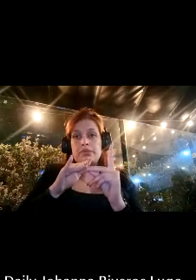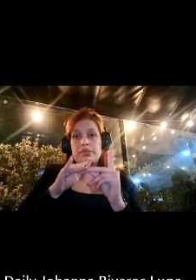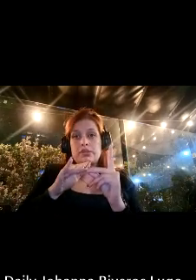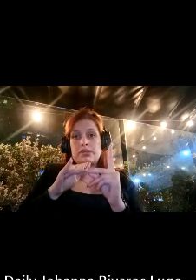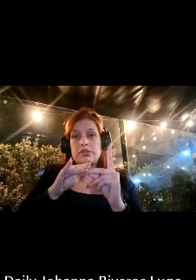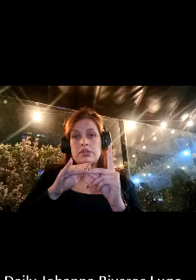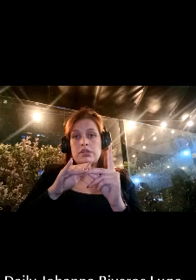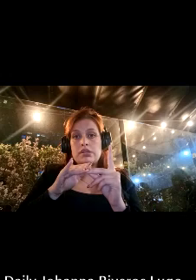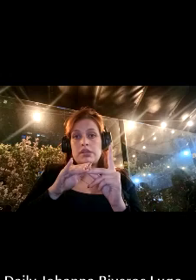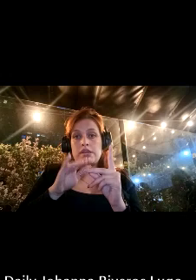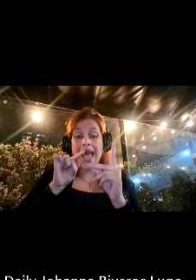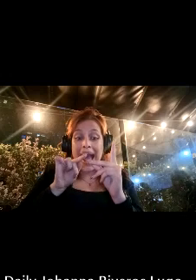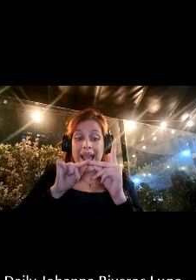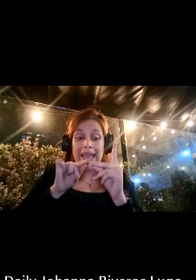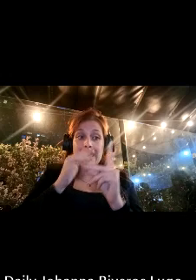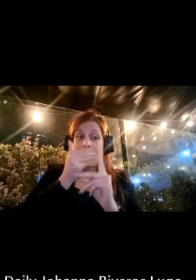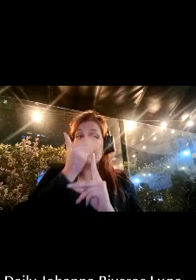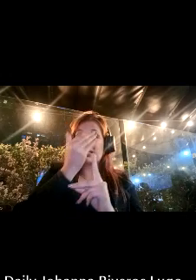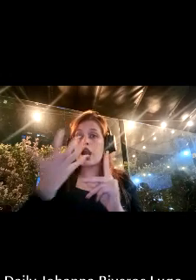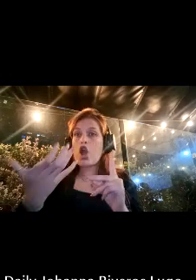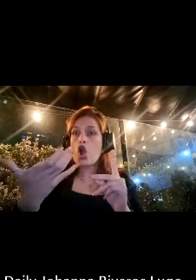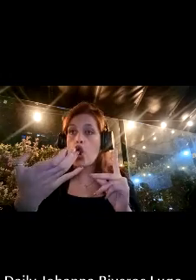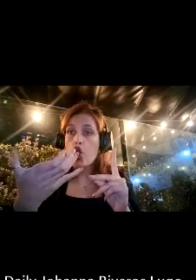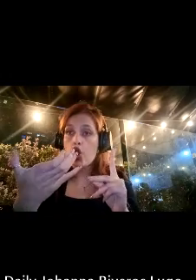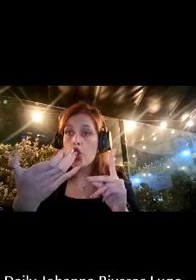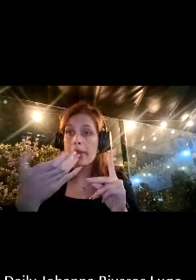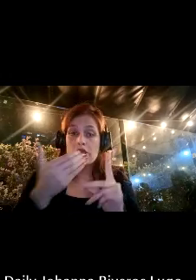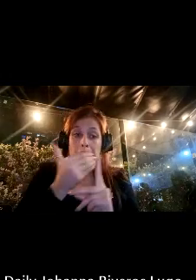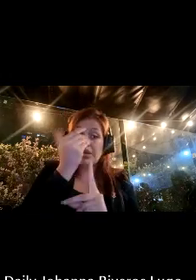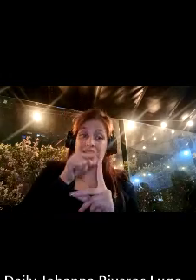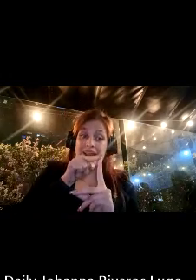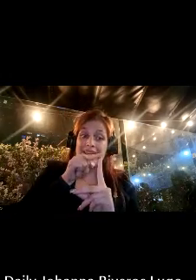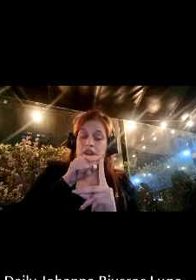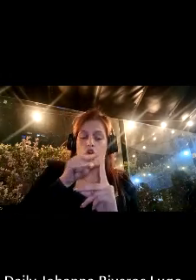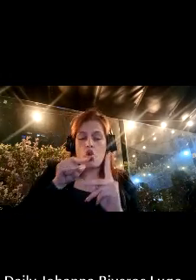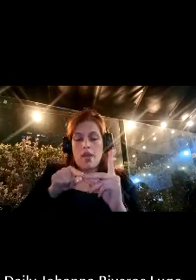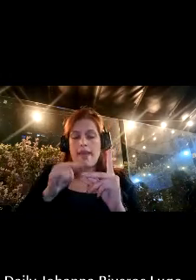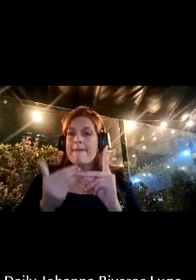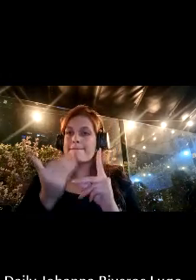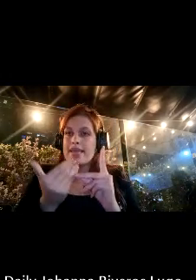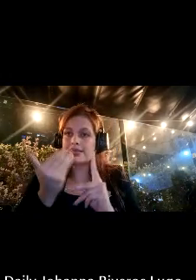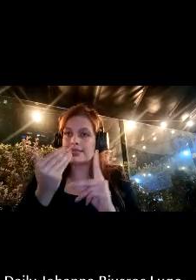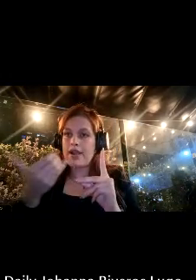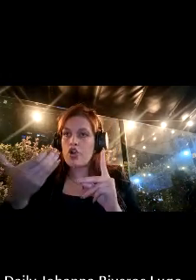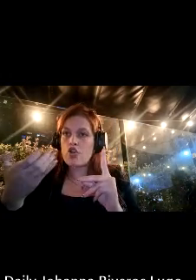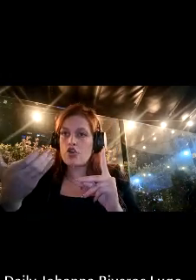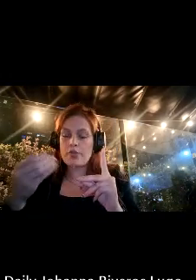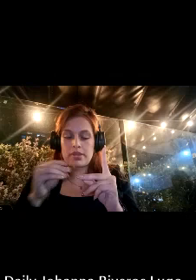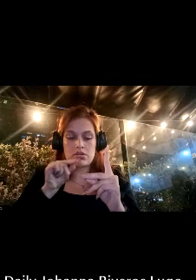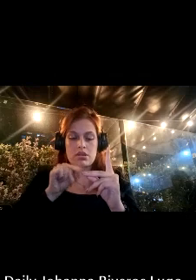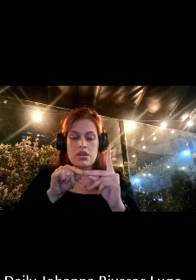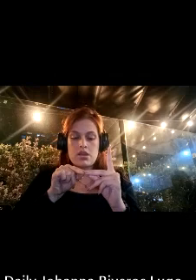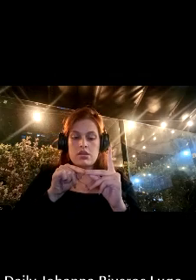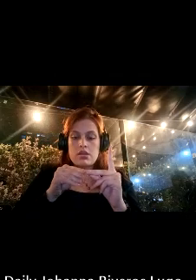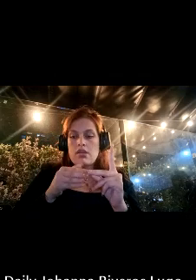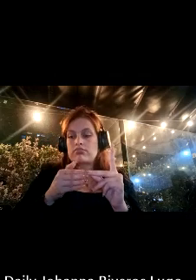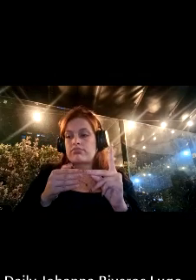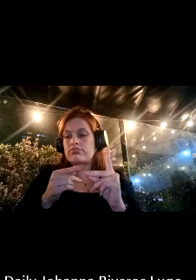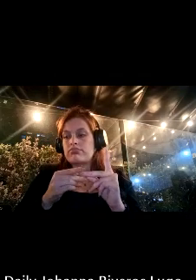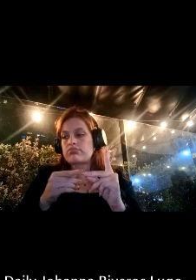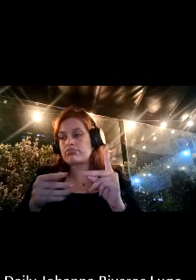desde este punto, desde donde terminó la rampa. Iniciamos el cronómetro hasta este punto donde determinamos